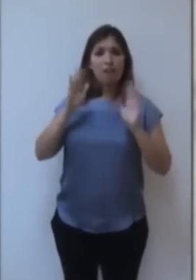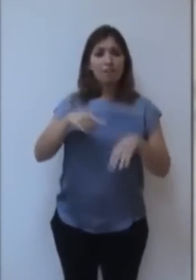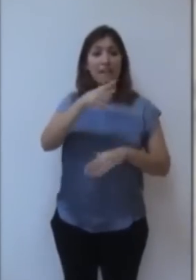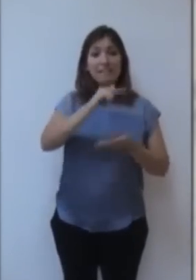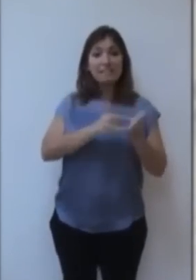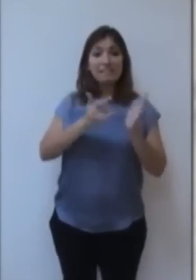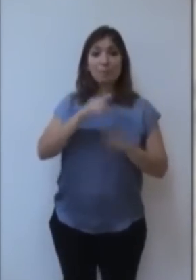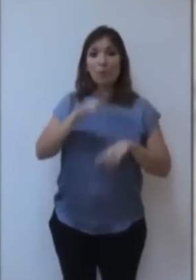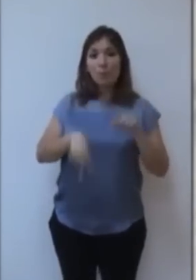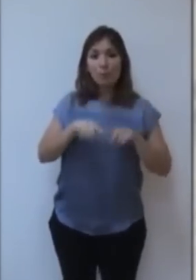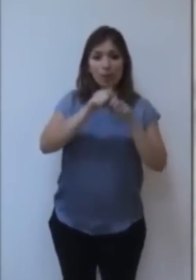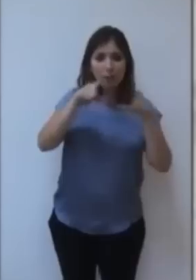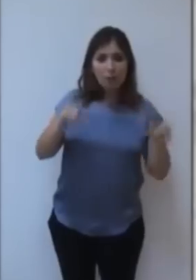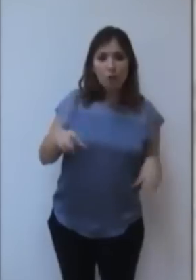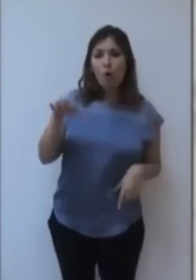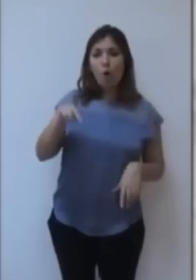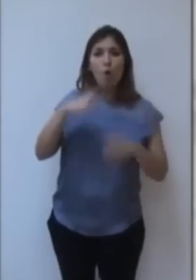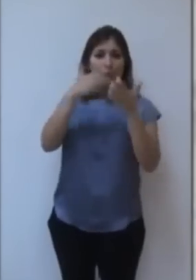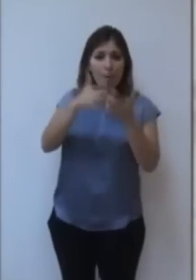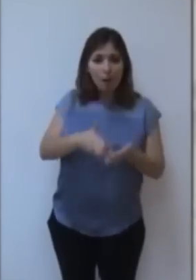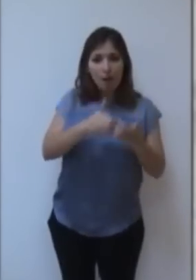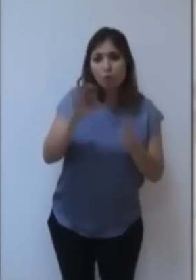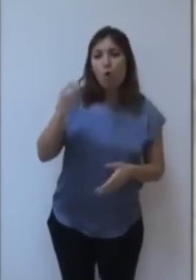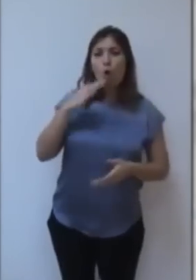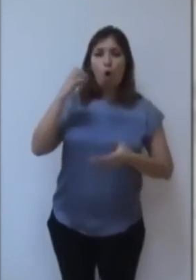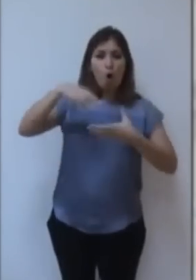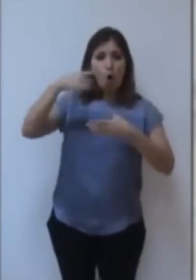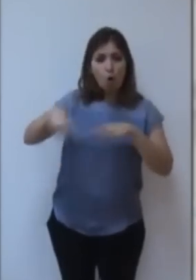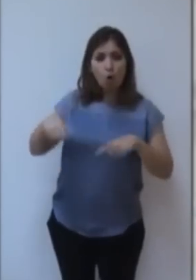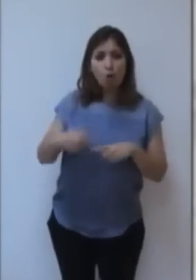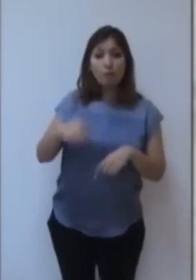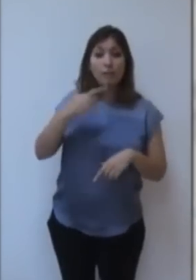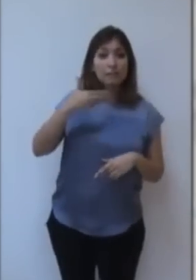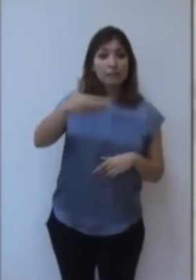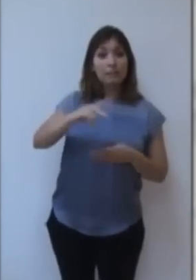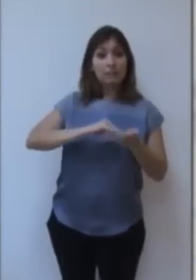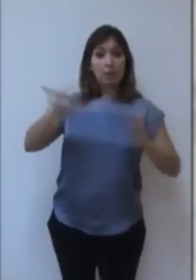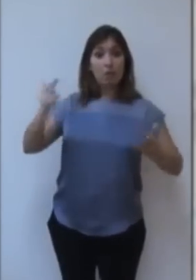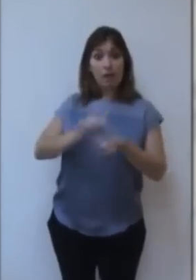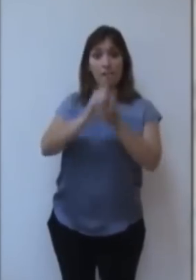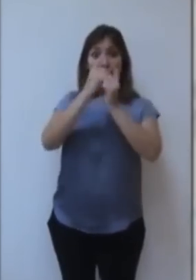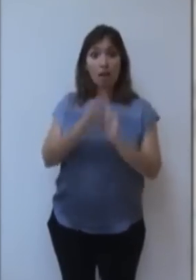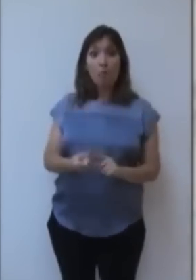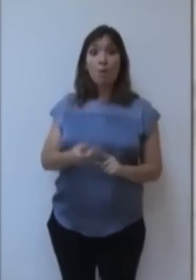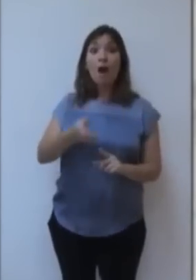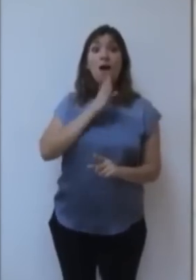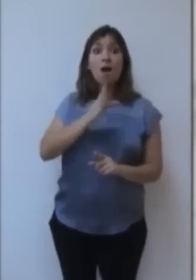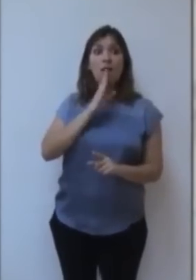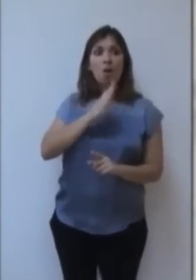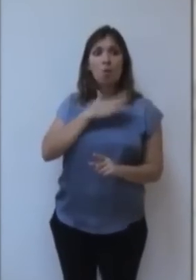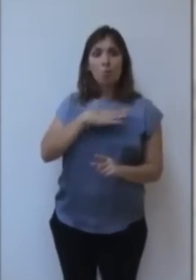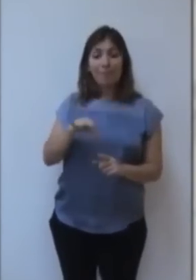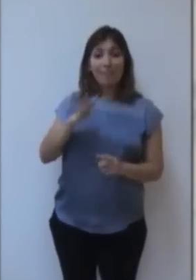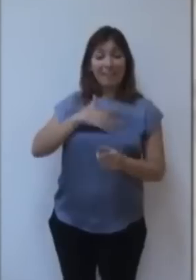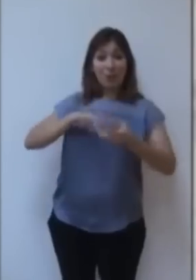sistema operativo, para esta plataforma, para este dispositivo. Y luego cuando hay un cambio de tecnología, pues a lo mejor nosotros sí nos gustaría o podríamos hacer